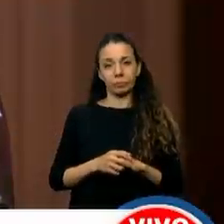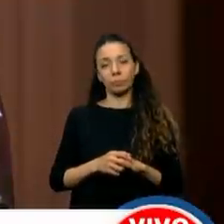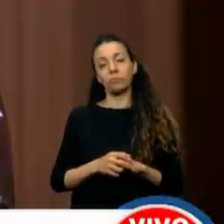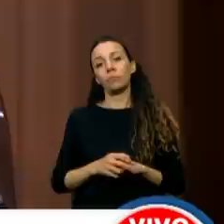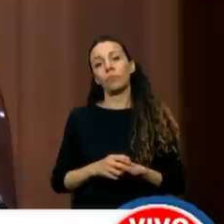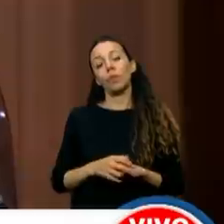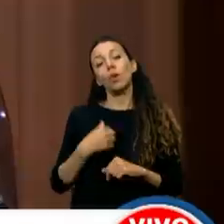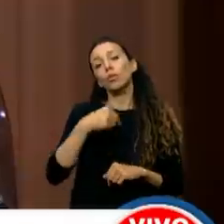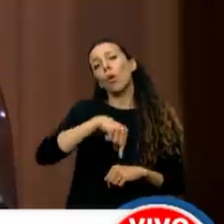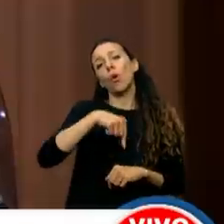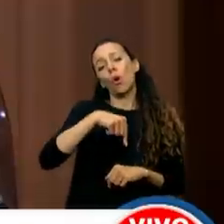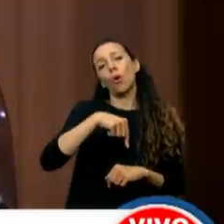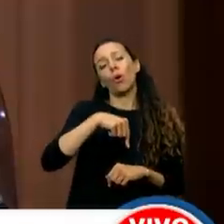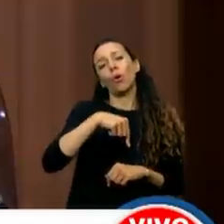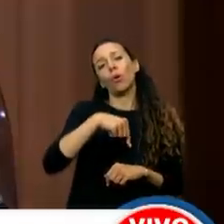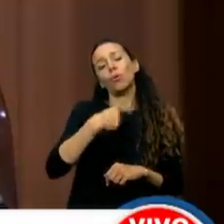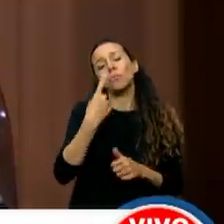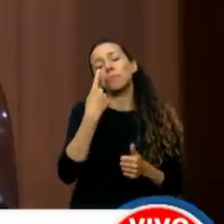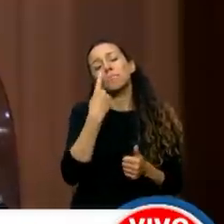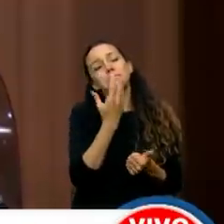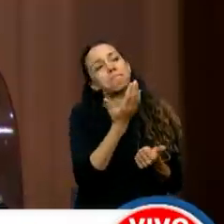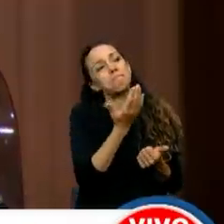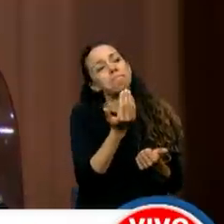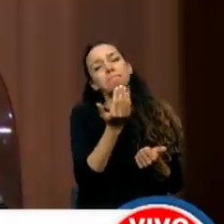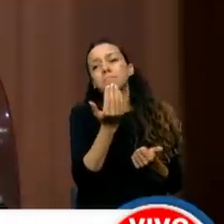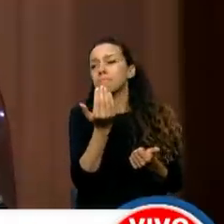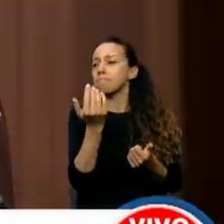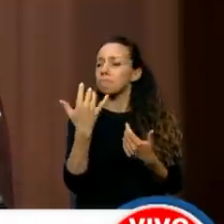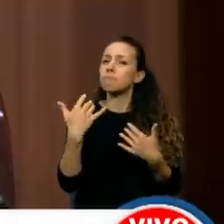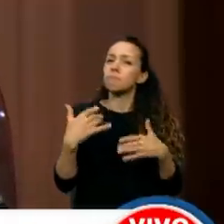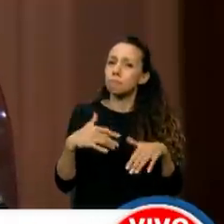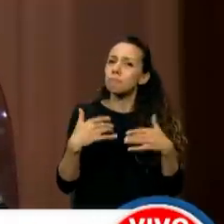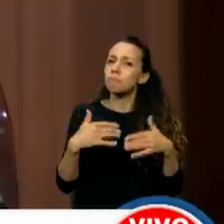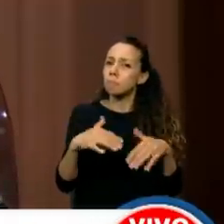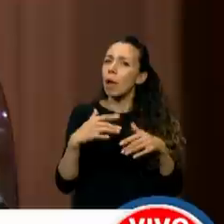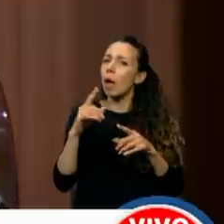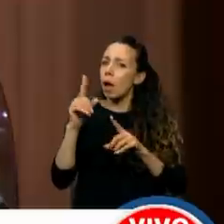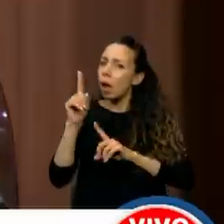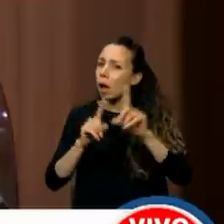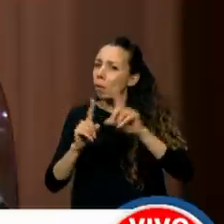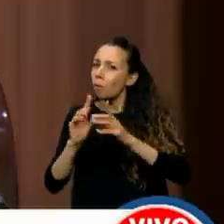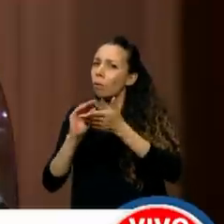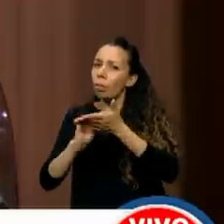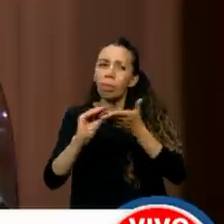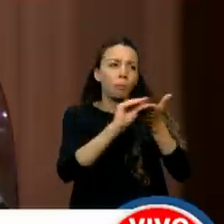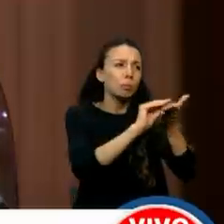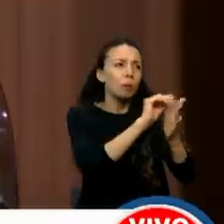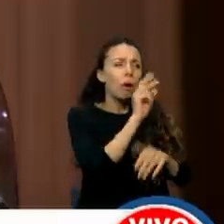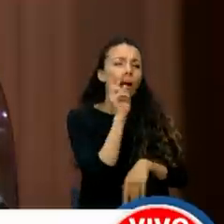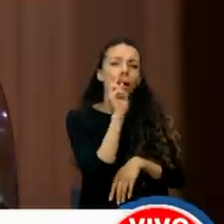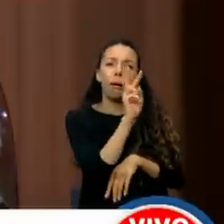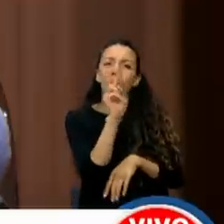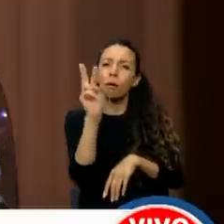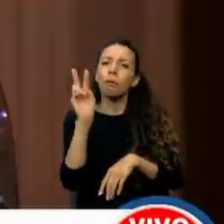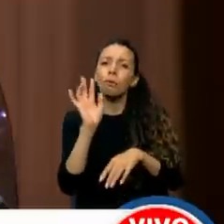la verdad que con mucho desatino a varios diputados y diputadas hablar de